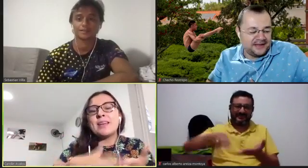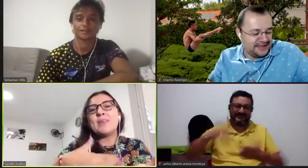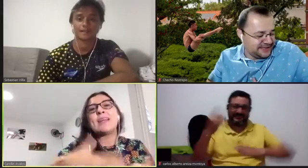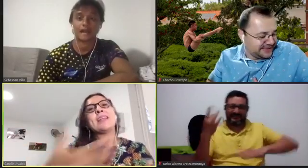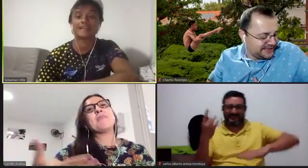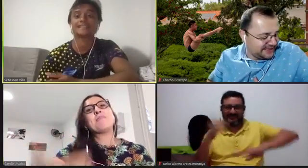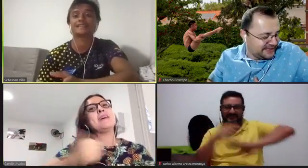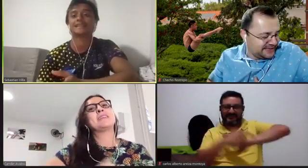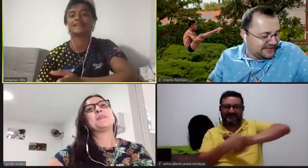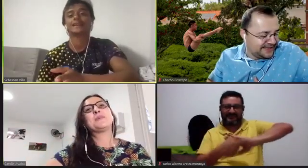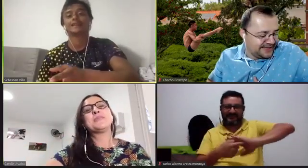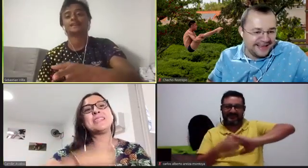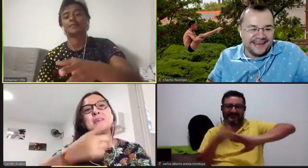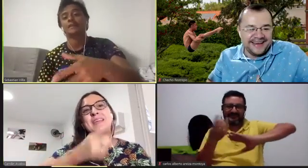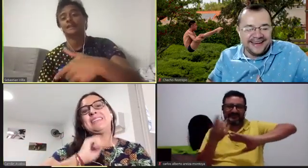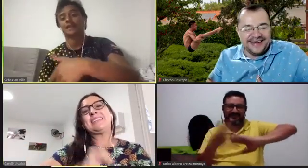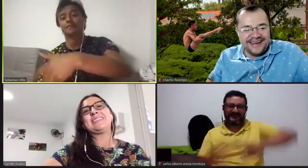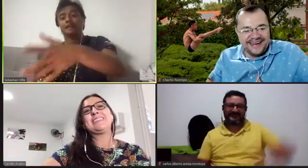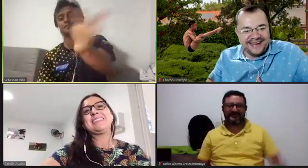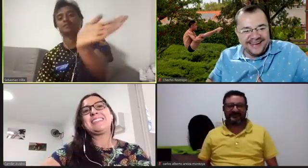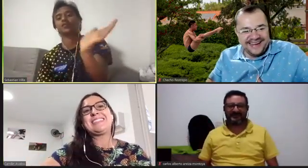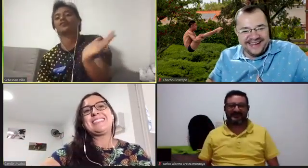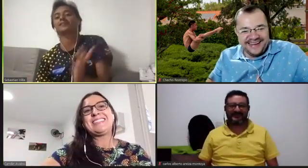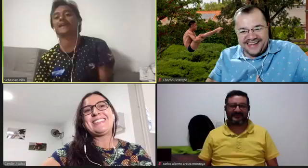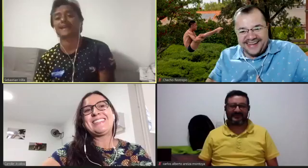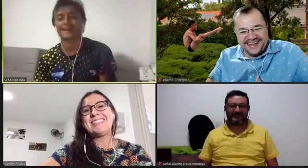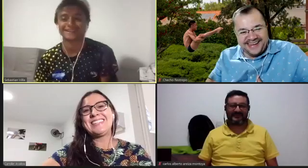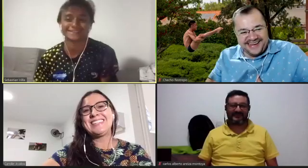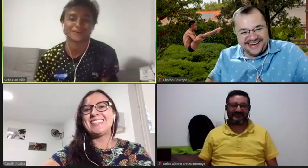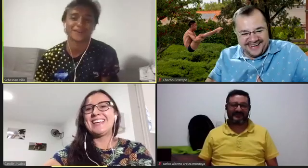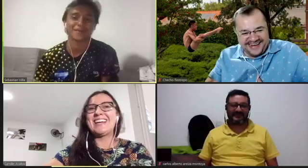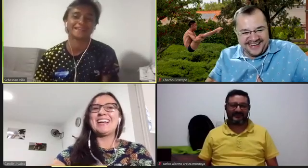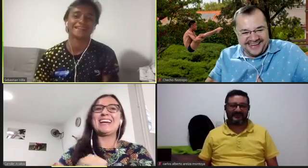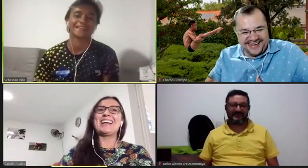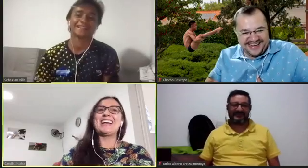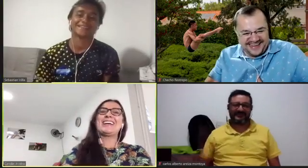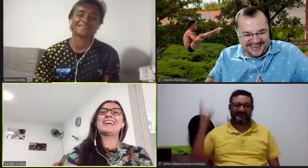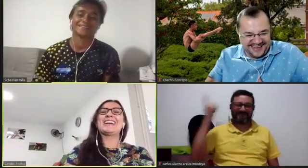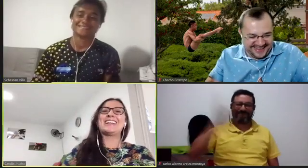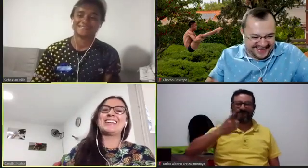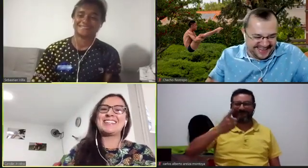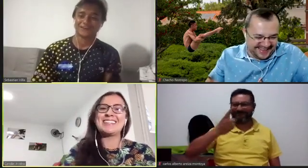Tiene que evitar el impacto. Sí. También es por orden médica, obviamente.